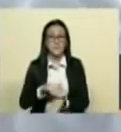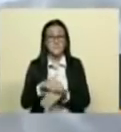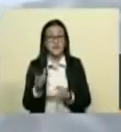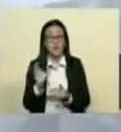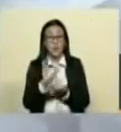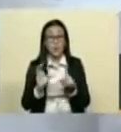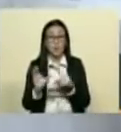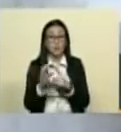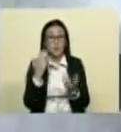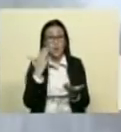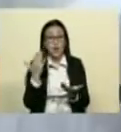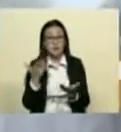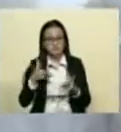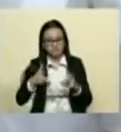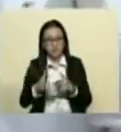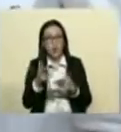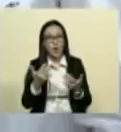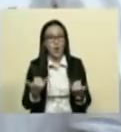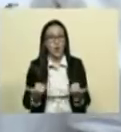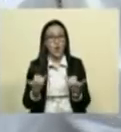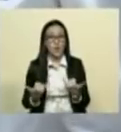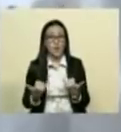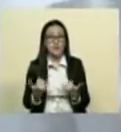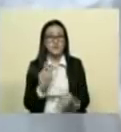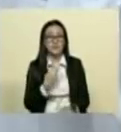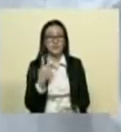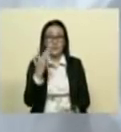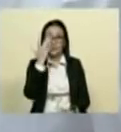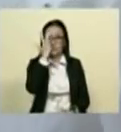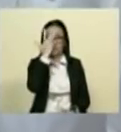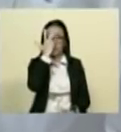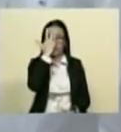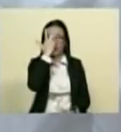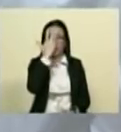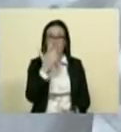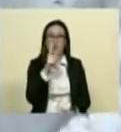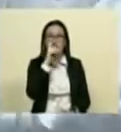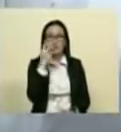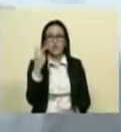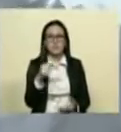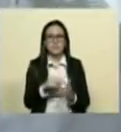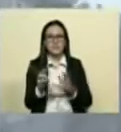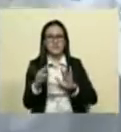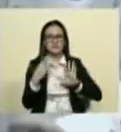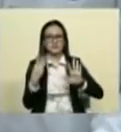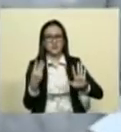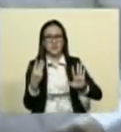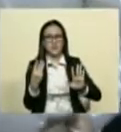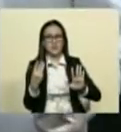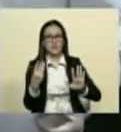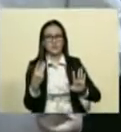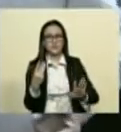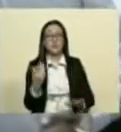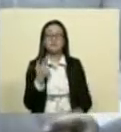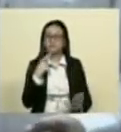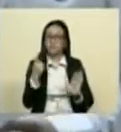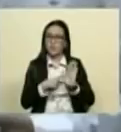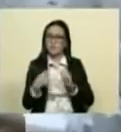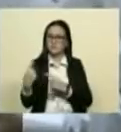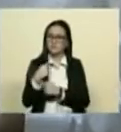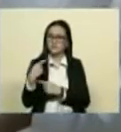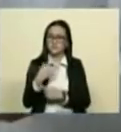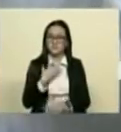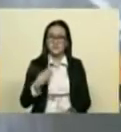dando inauguración hoy, 22 de febrero del año 2018, bueno, cumpliendo instrucciones de